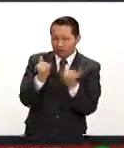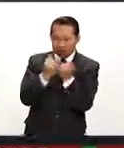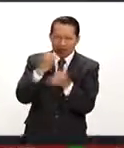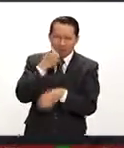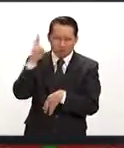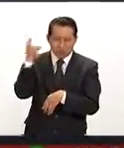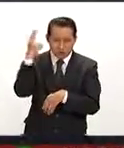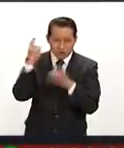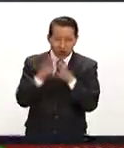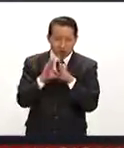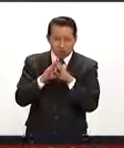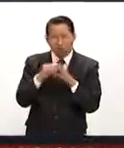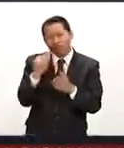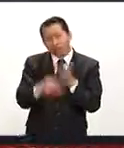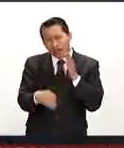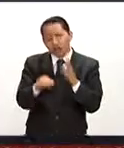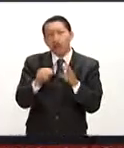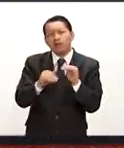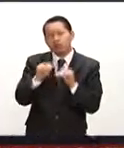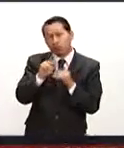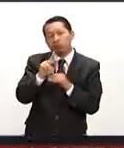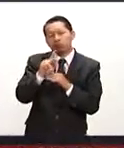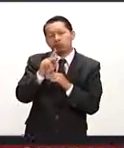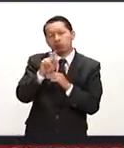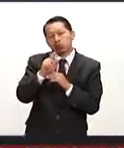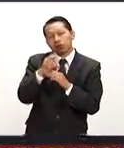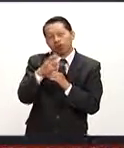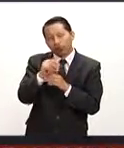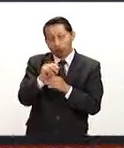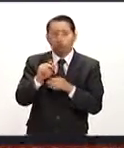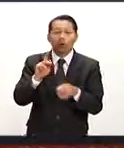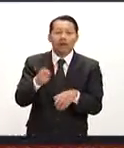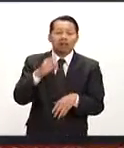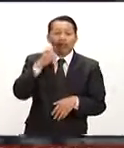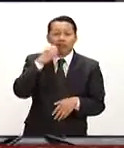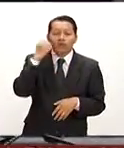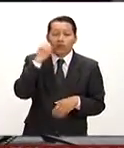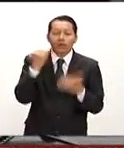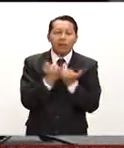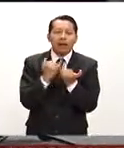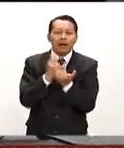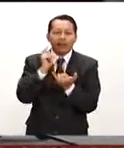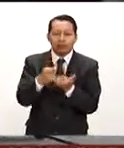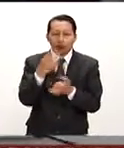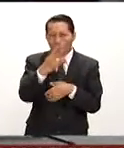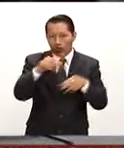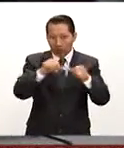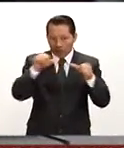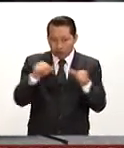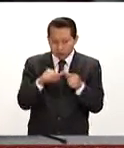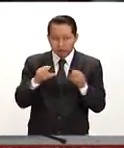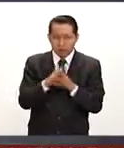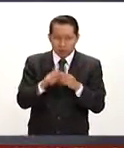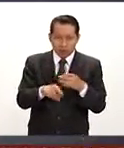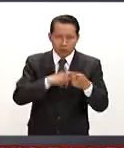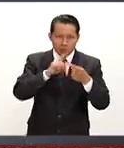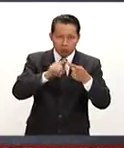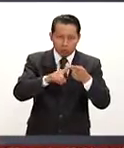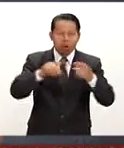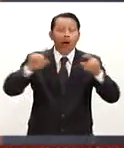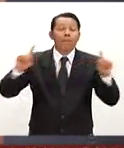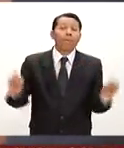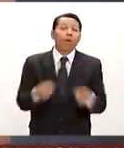ciertas cuestiones que serían los posgrados para ser facultad. Entonces, una escuela donde esperamos 4 áreas. La primera es la de la